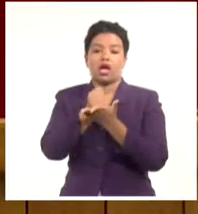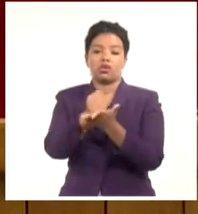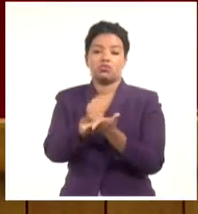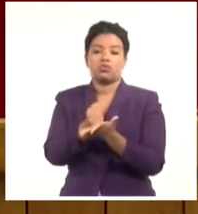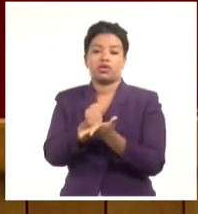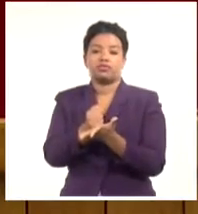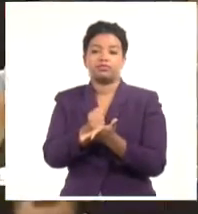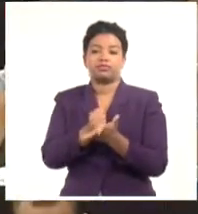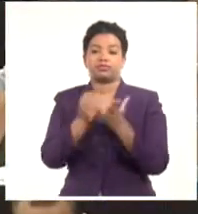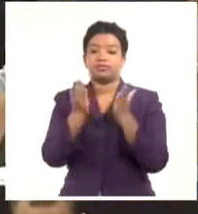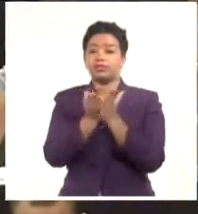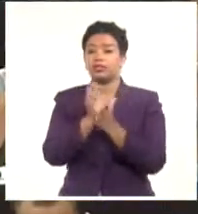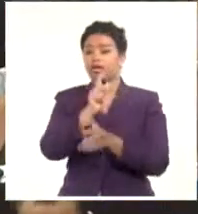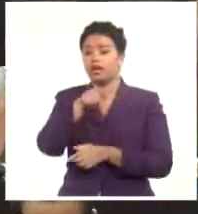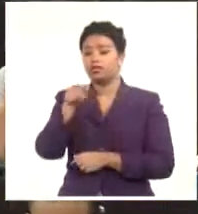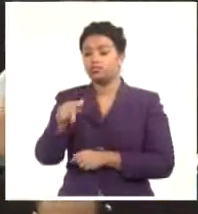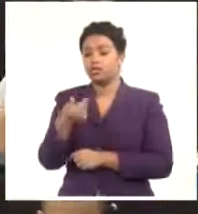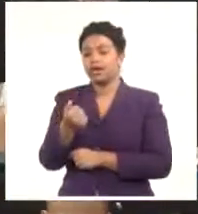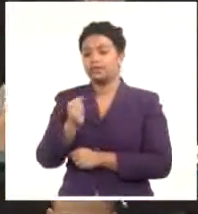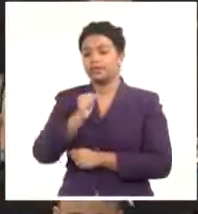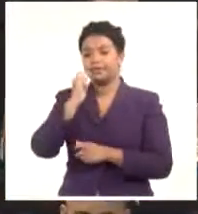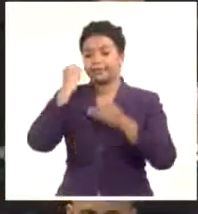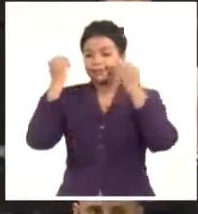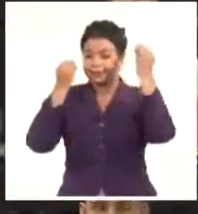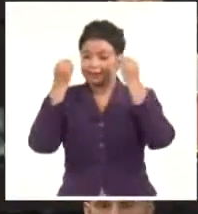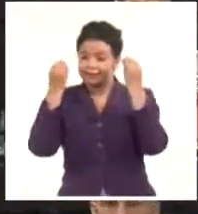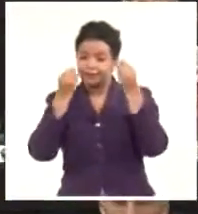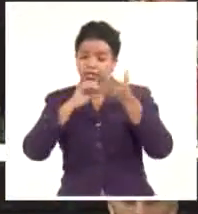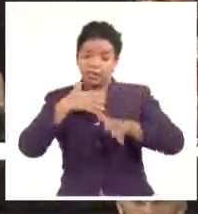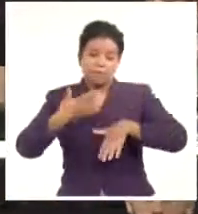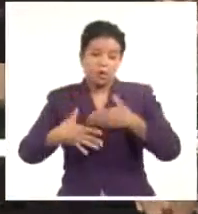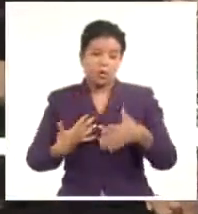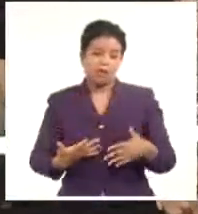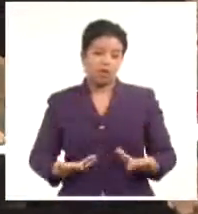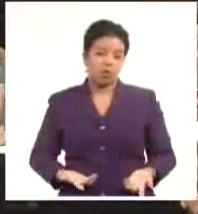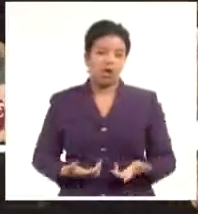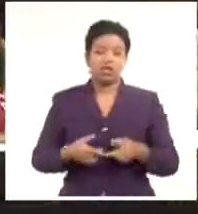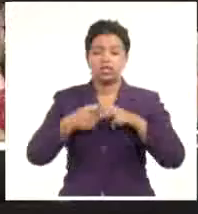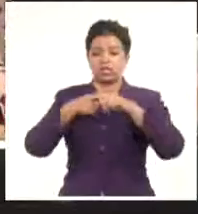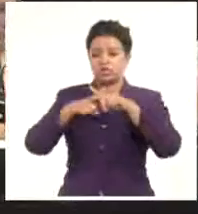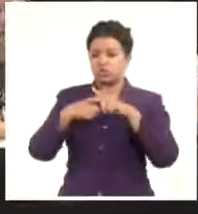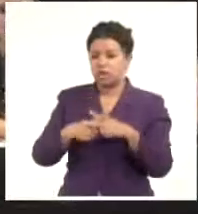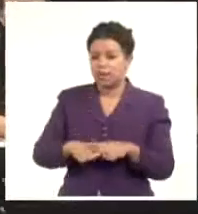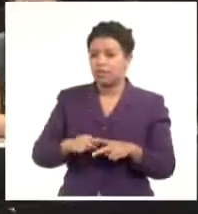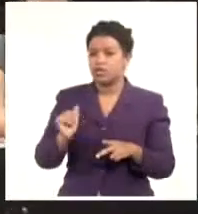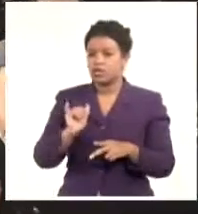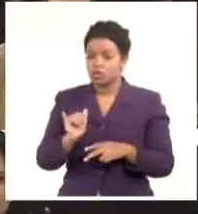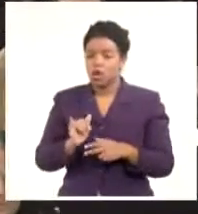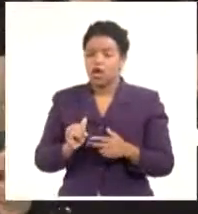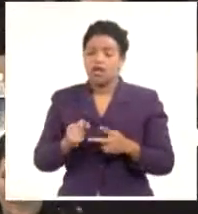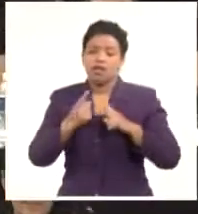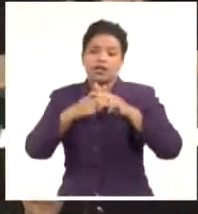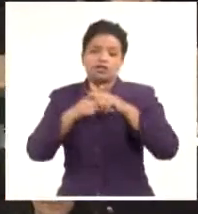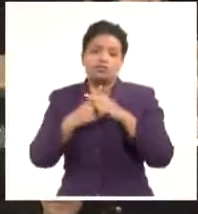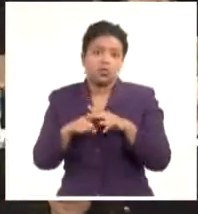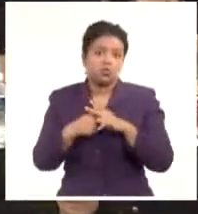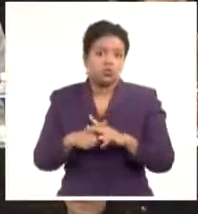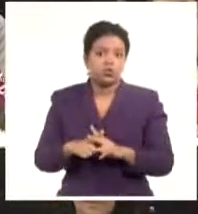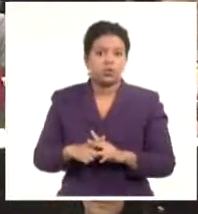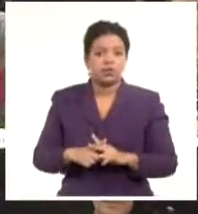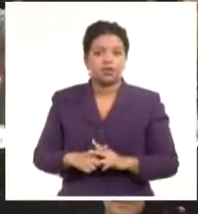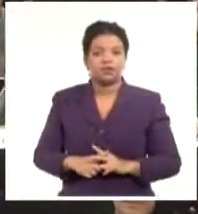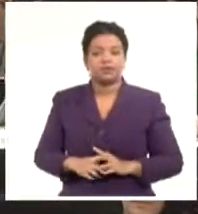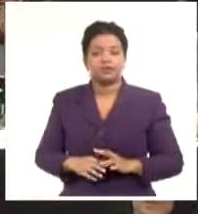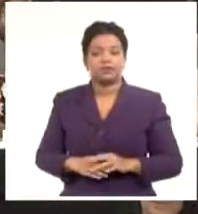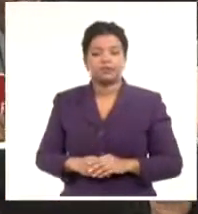incentivar en el estudiantado mayor preocupación por los problemas locales y mayor implicación en las posibles soluciones.